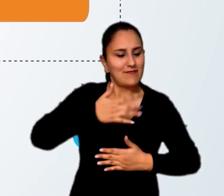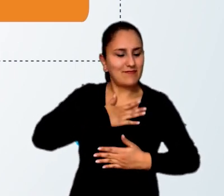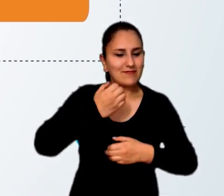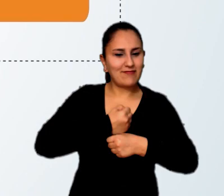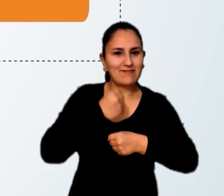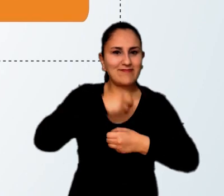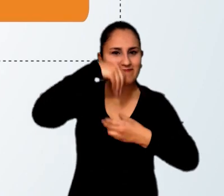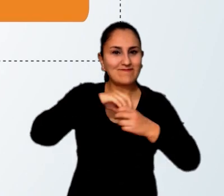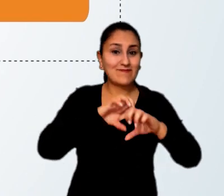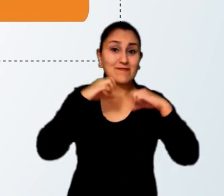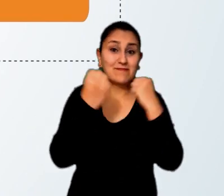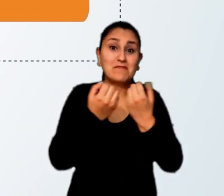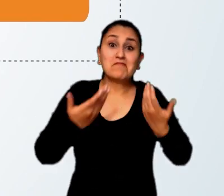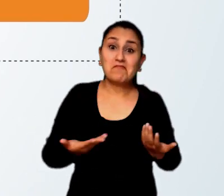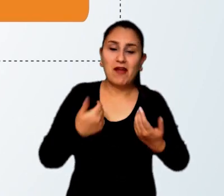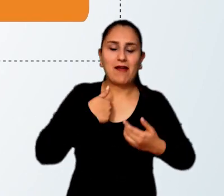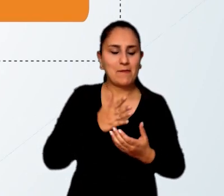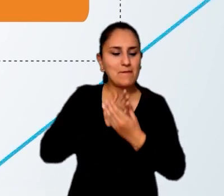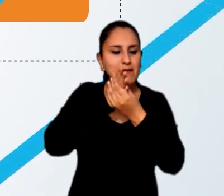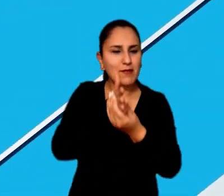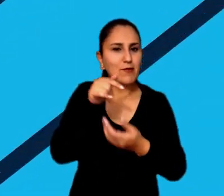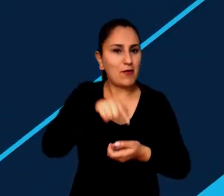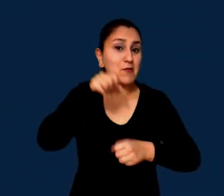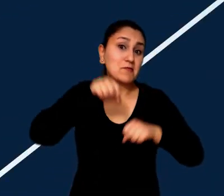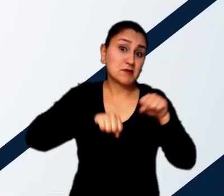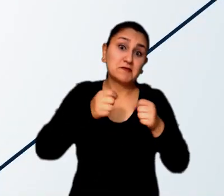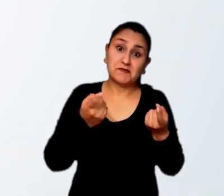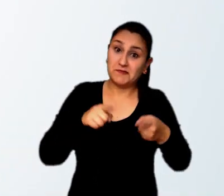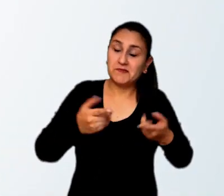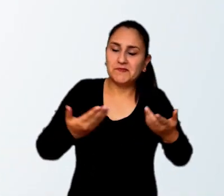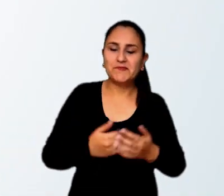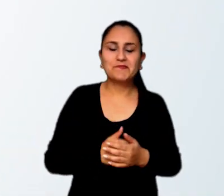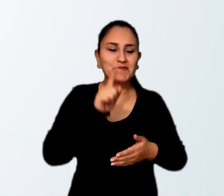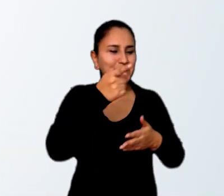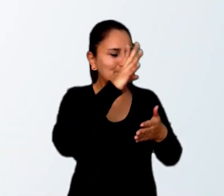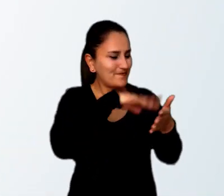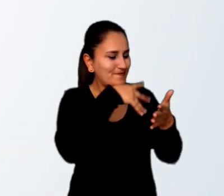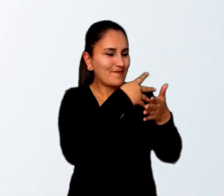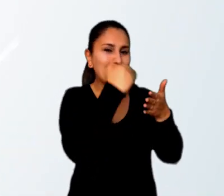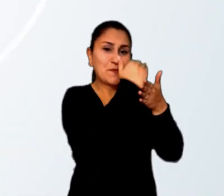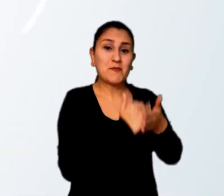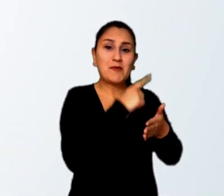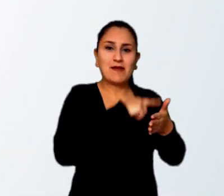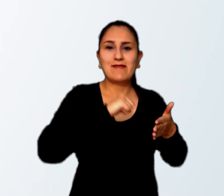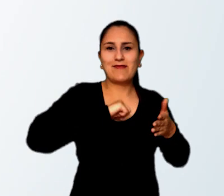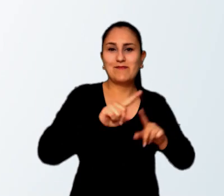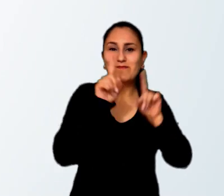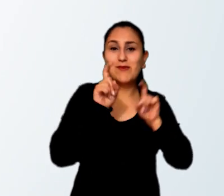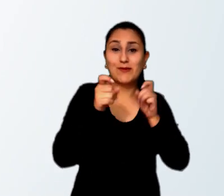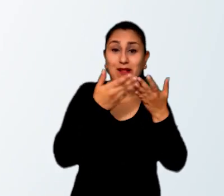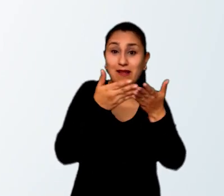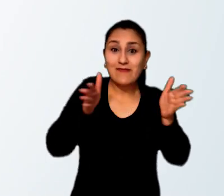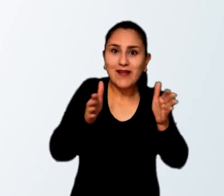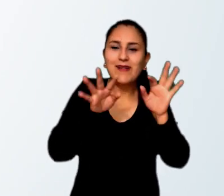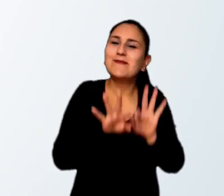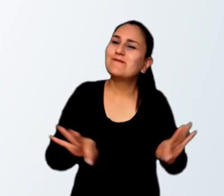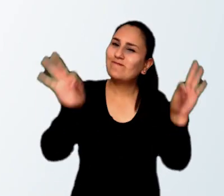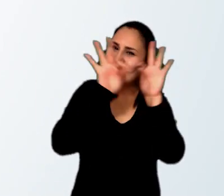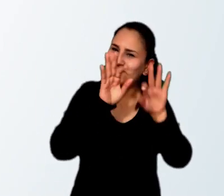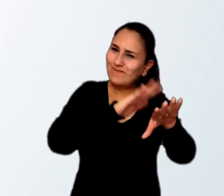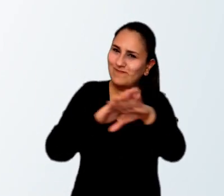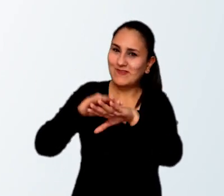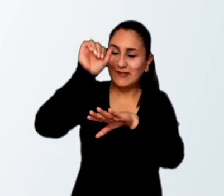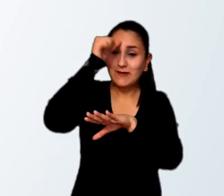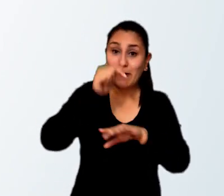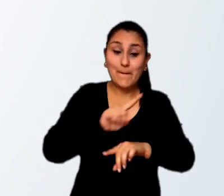lo cual puede incluir sus metodologías debido a que las rúbricas contienen preguntas abiertas es importante recordar que